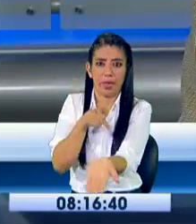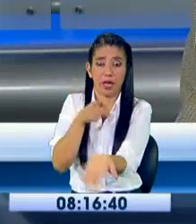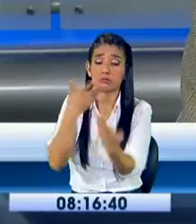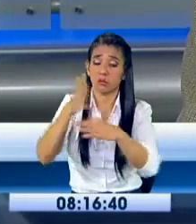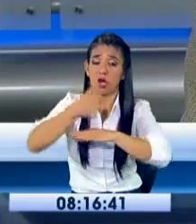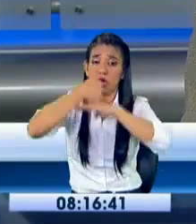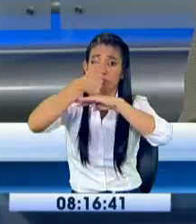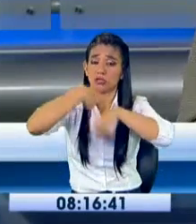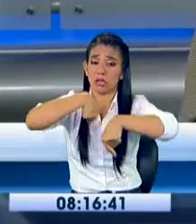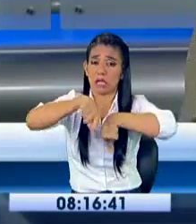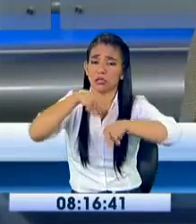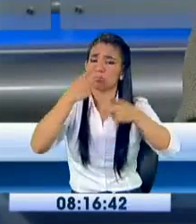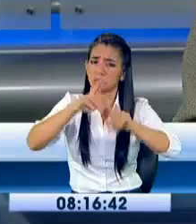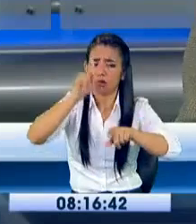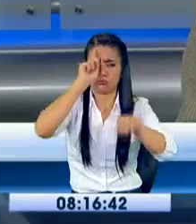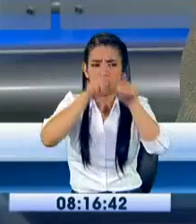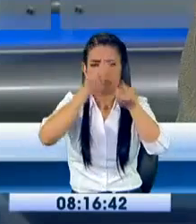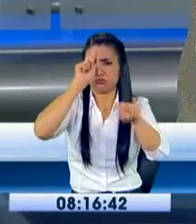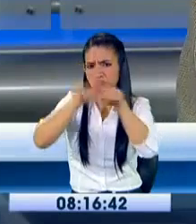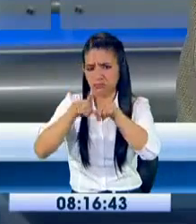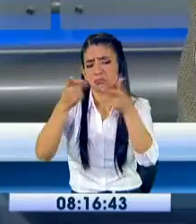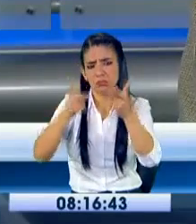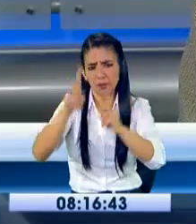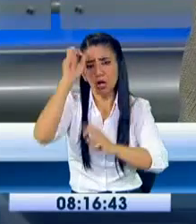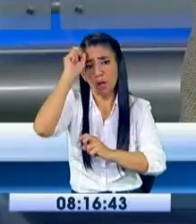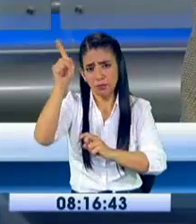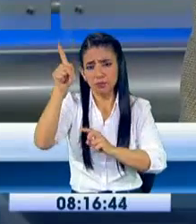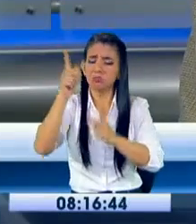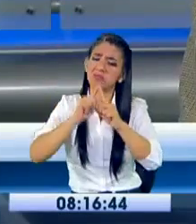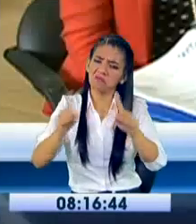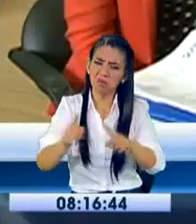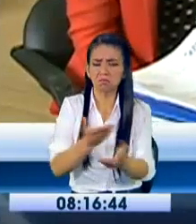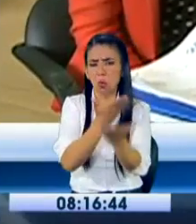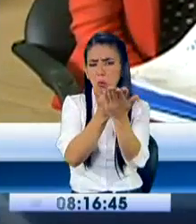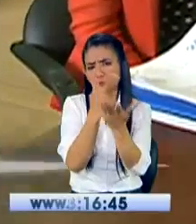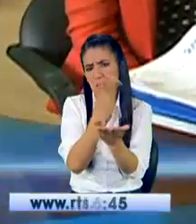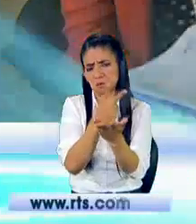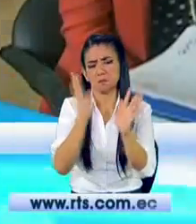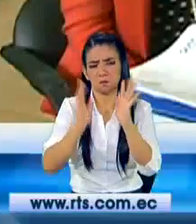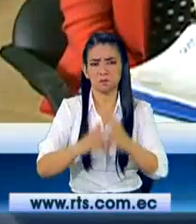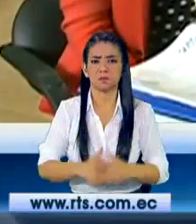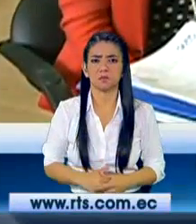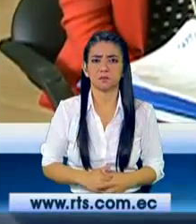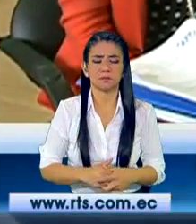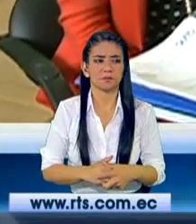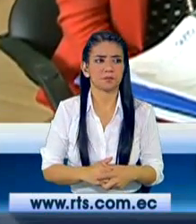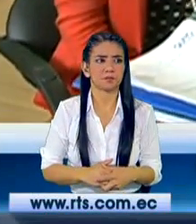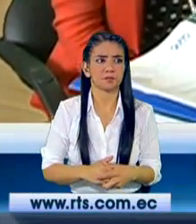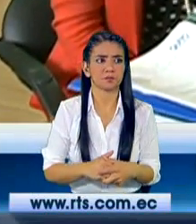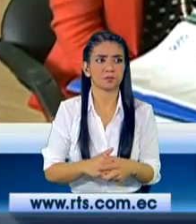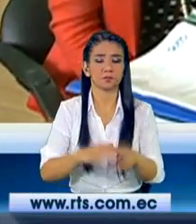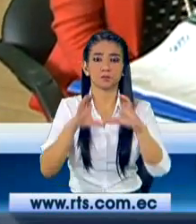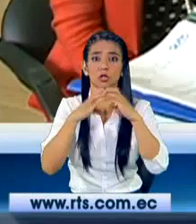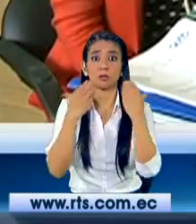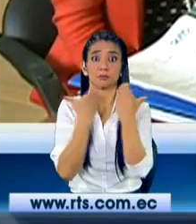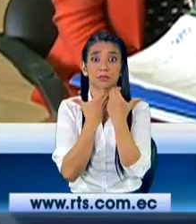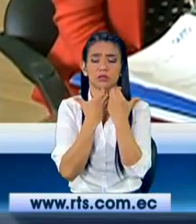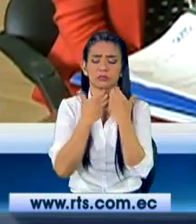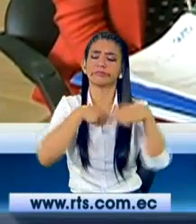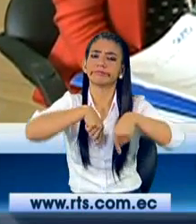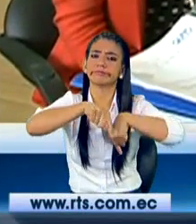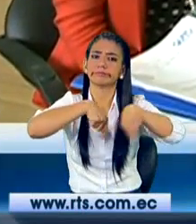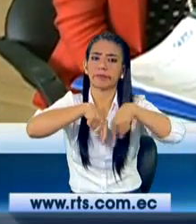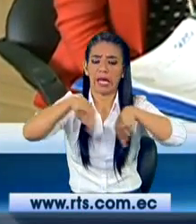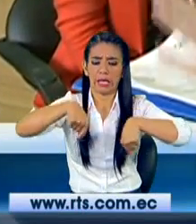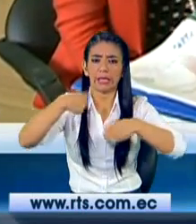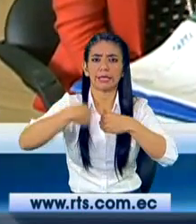criterios, prevé la regulación de la tarifa en los parqueaderos privados. Una regulación sobre todo en los temas de tarifa, que creo que son fundamentales.